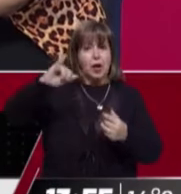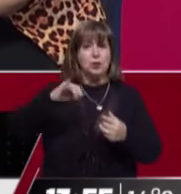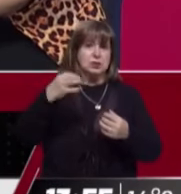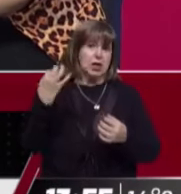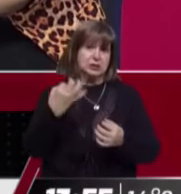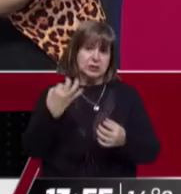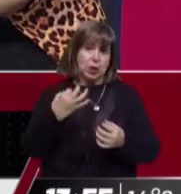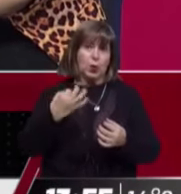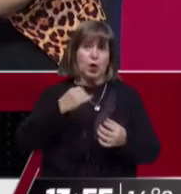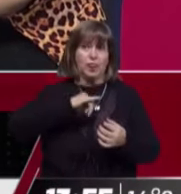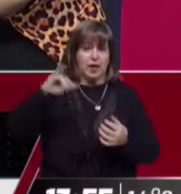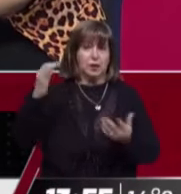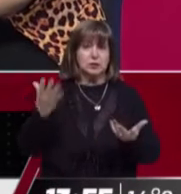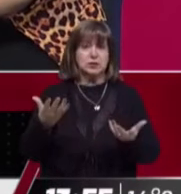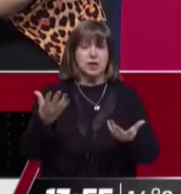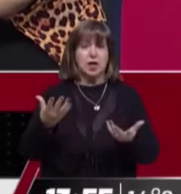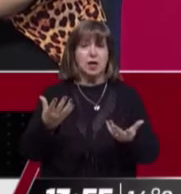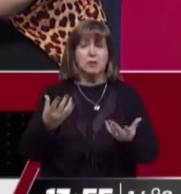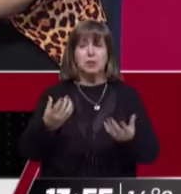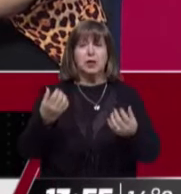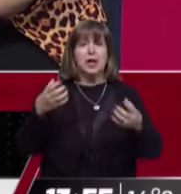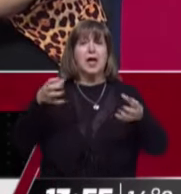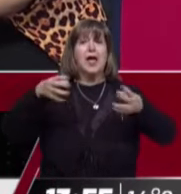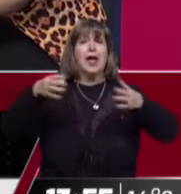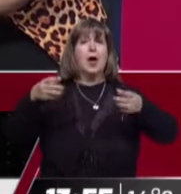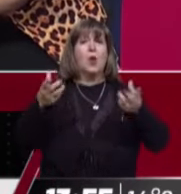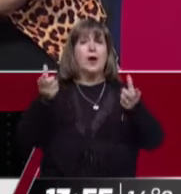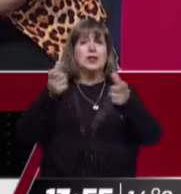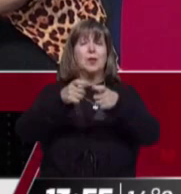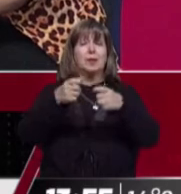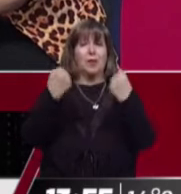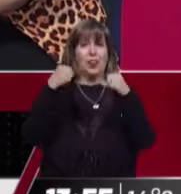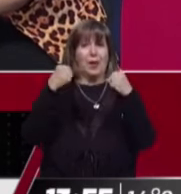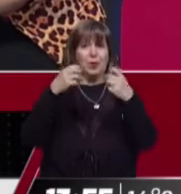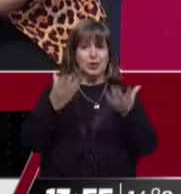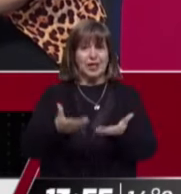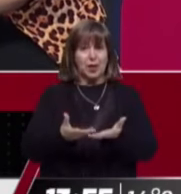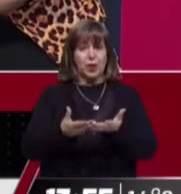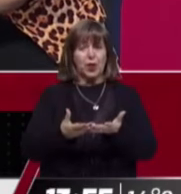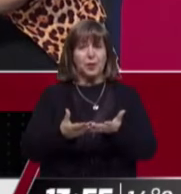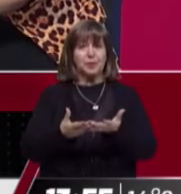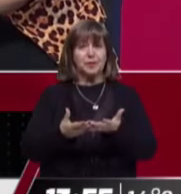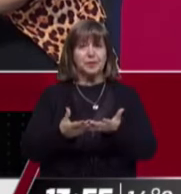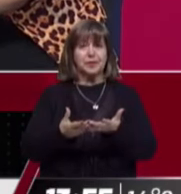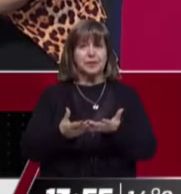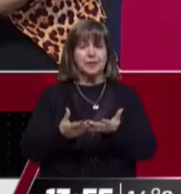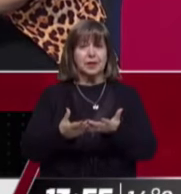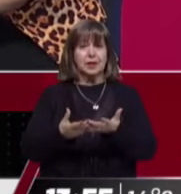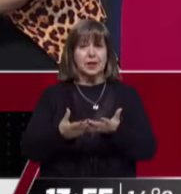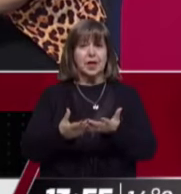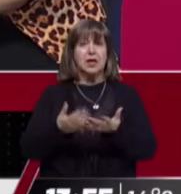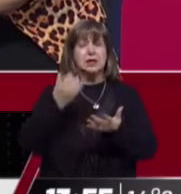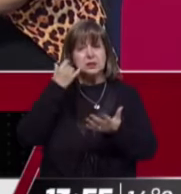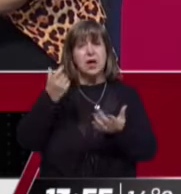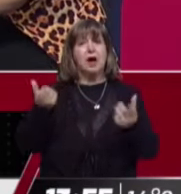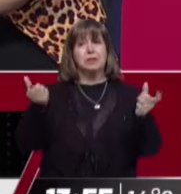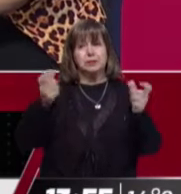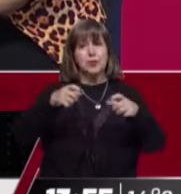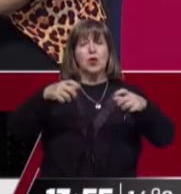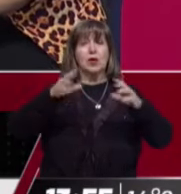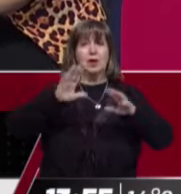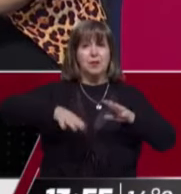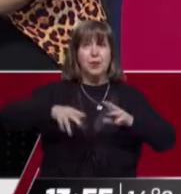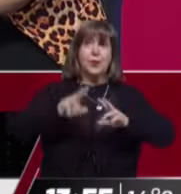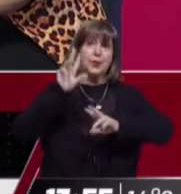tarde. Es una pena que un encuentro deportivo termine después de esta manera, ¿no? Así es, bueno, este encuentro deportivo tengo